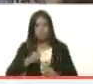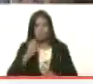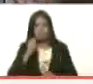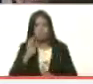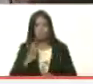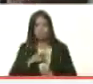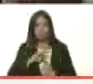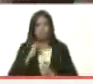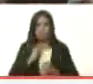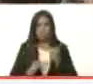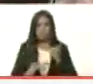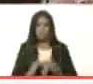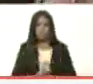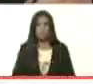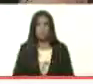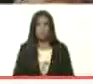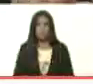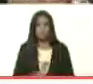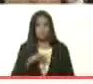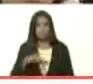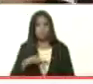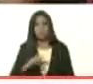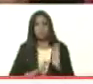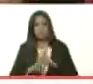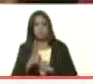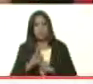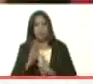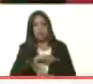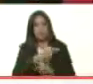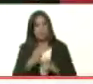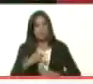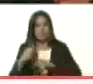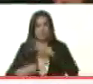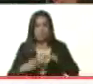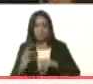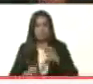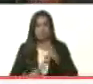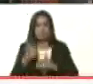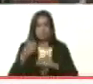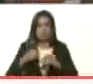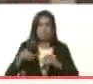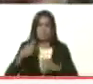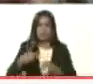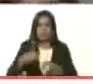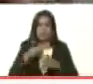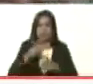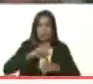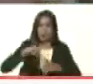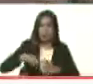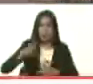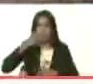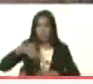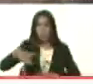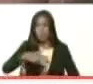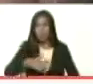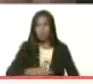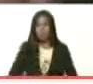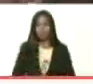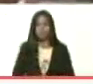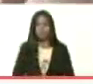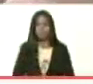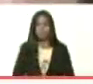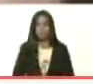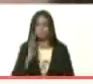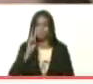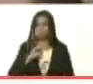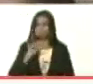término si se han desarrollado las fuerzas productivas y aumentado los ingresos del pueblo. Este es un